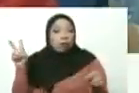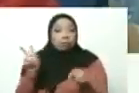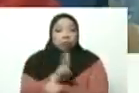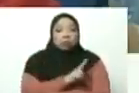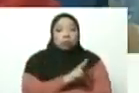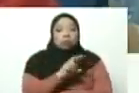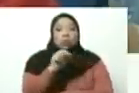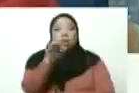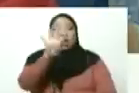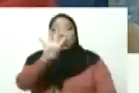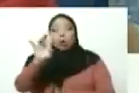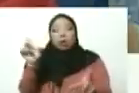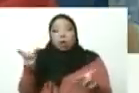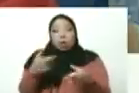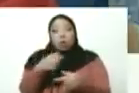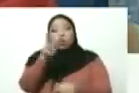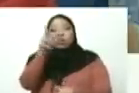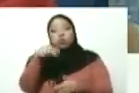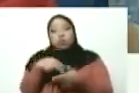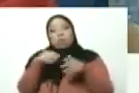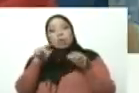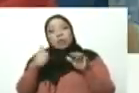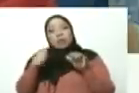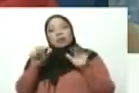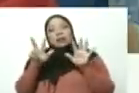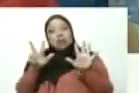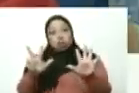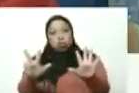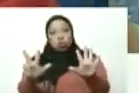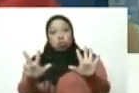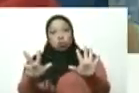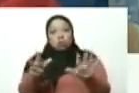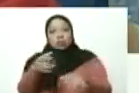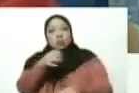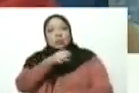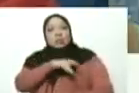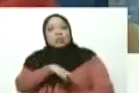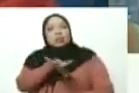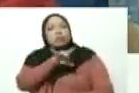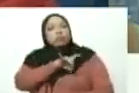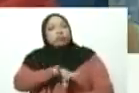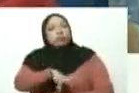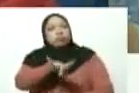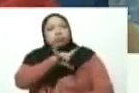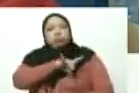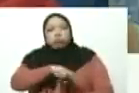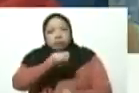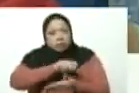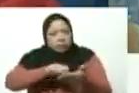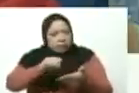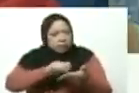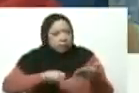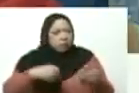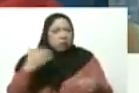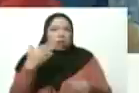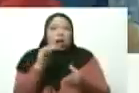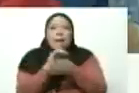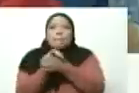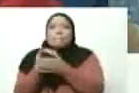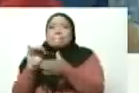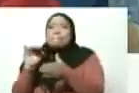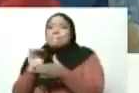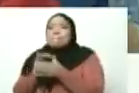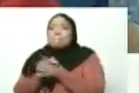2018 escribieron que habían sentido tristeza e indignación ante la partida de varios amigos y